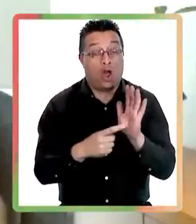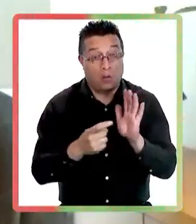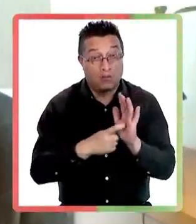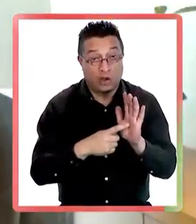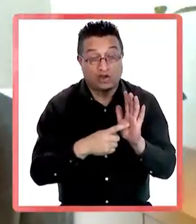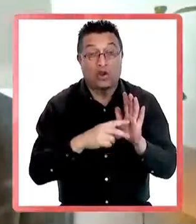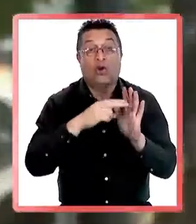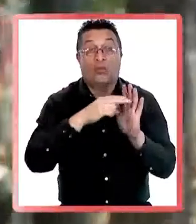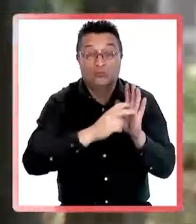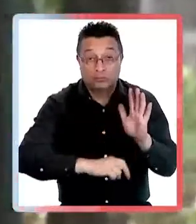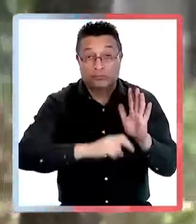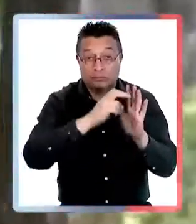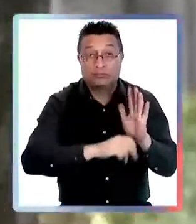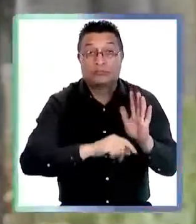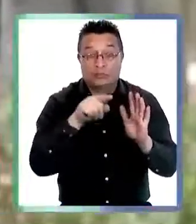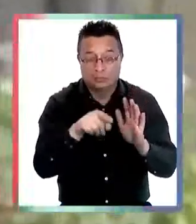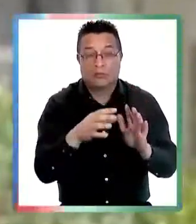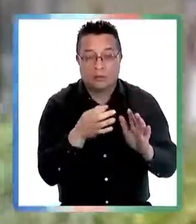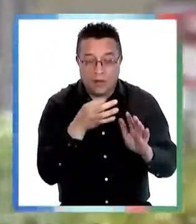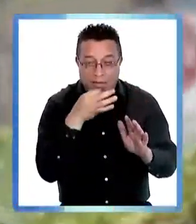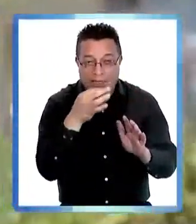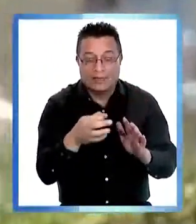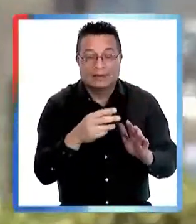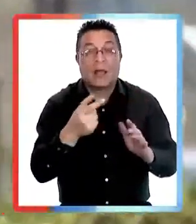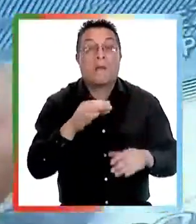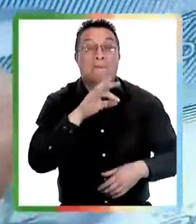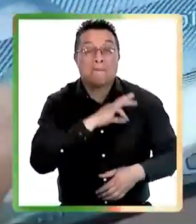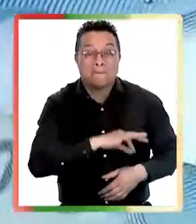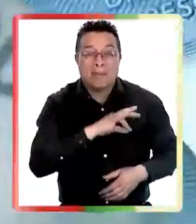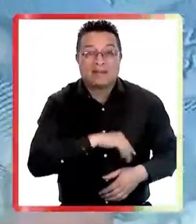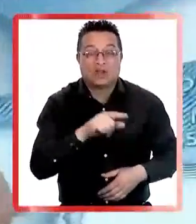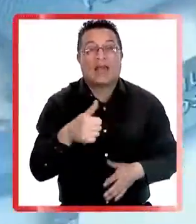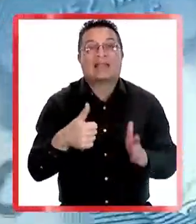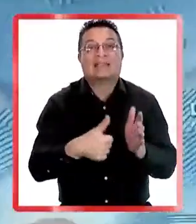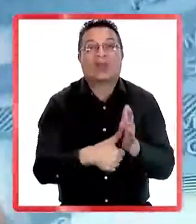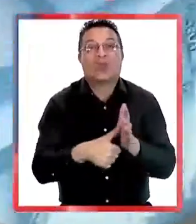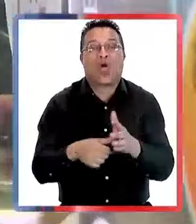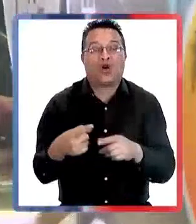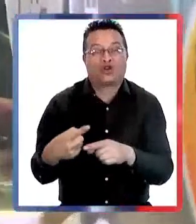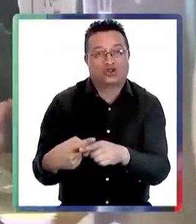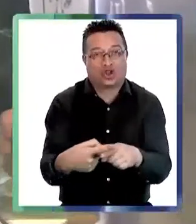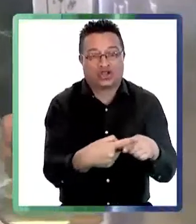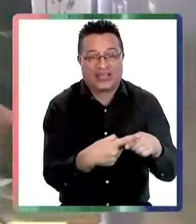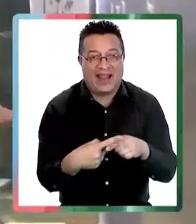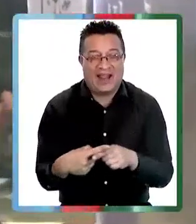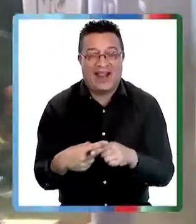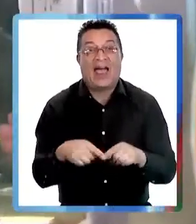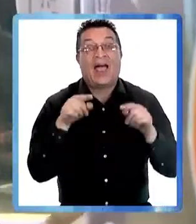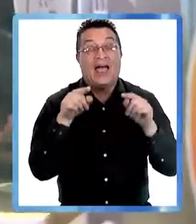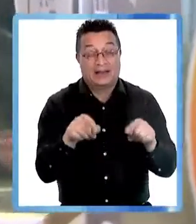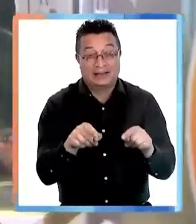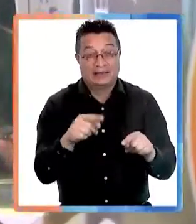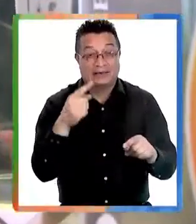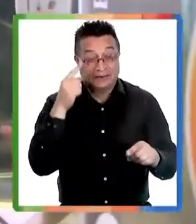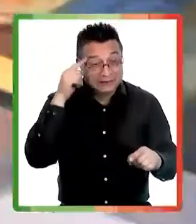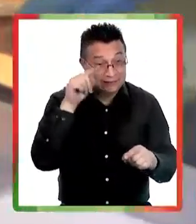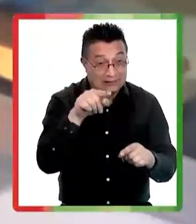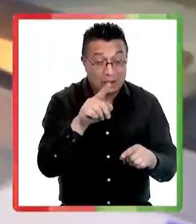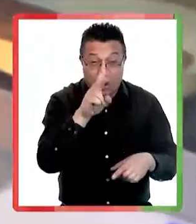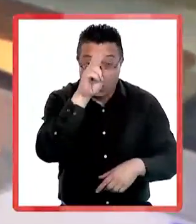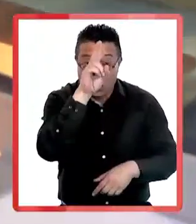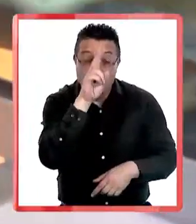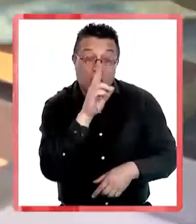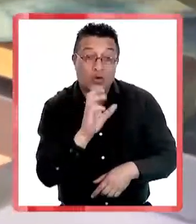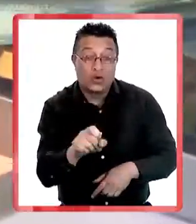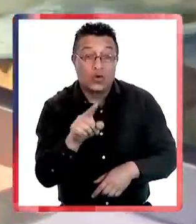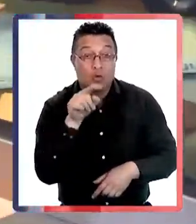contributivo para determinar la pensión del seguro social, ¿ya? Y desde ese punto de vista, igual que